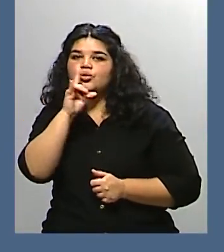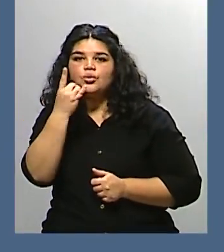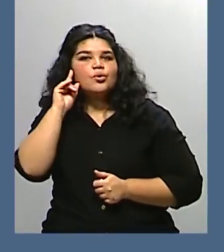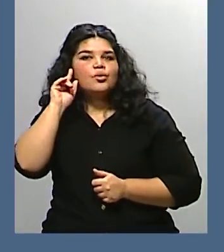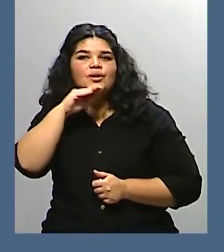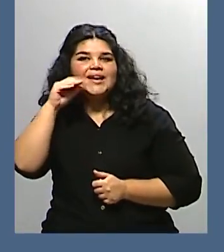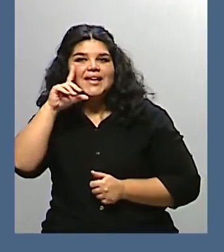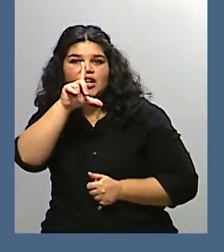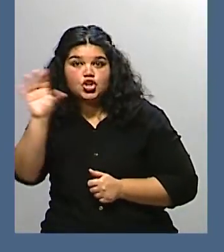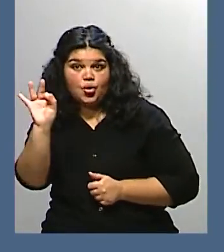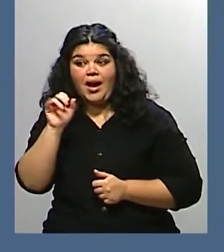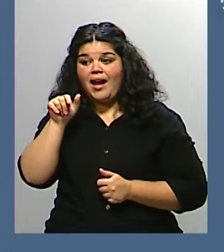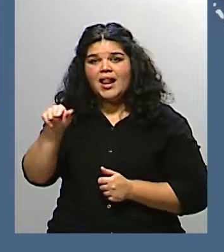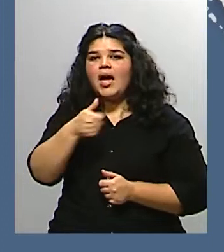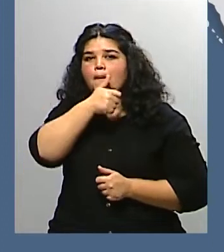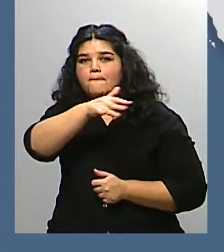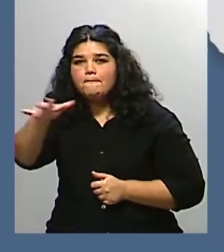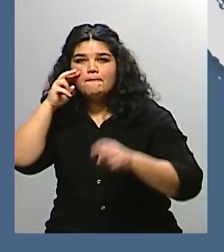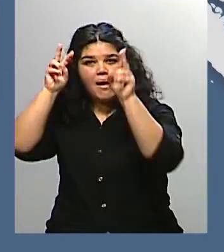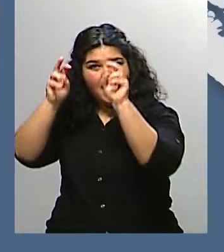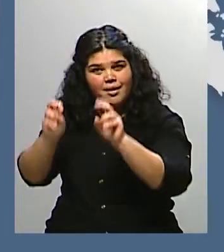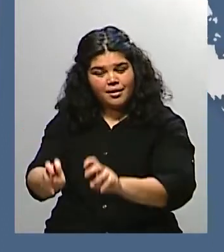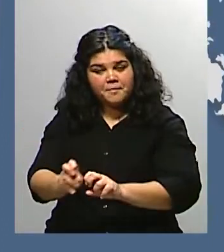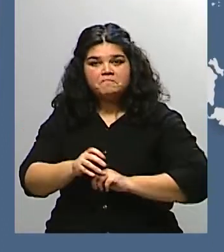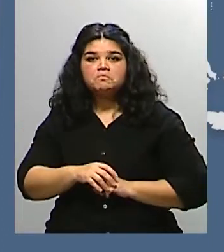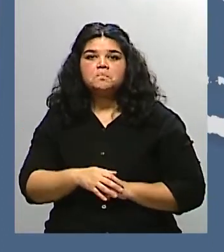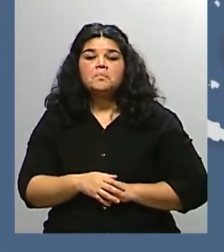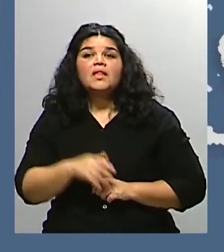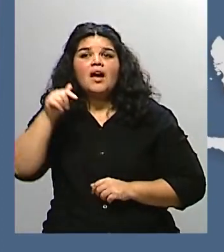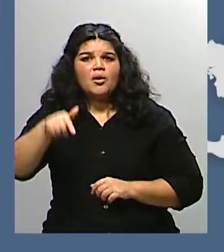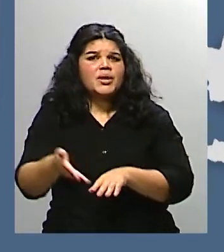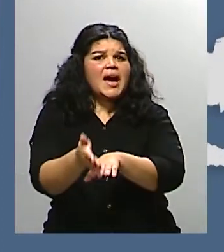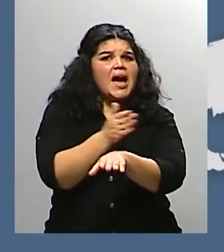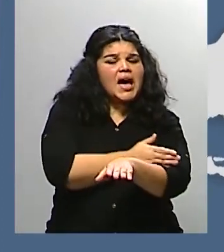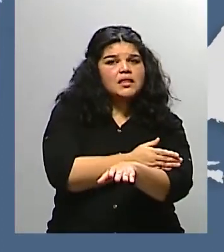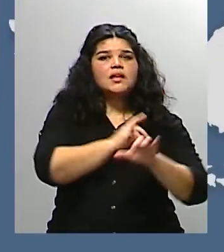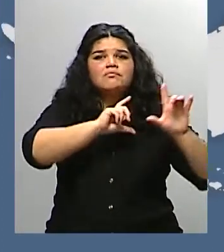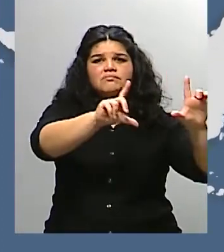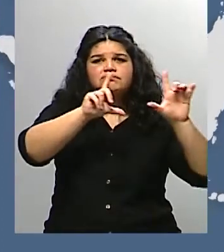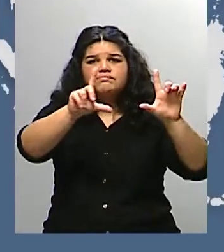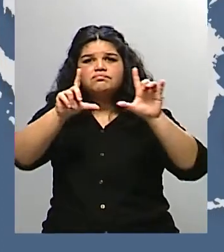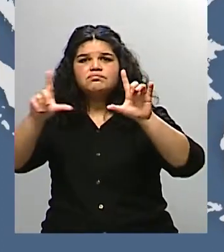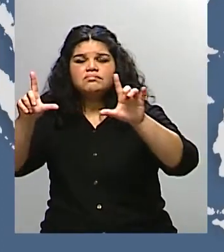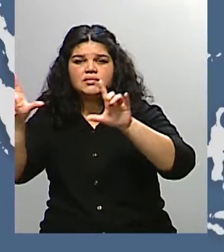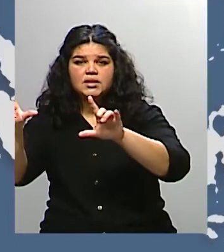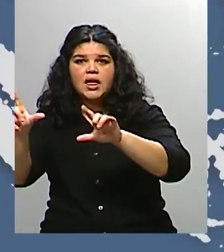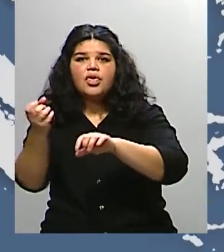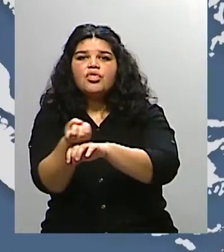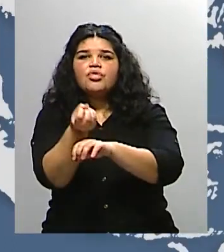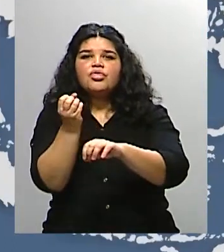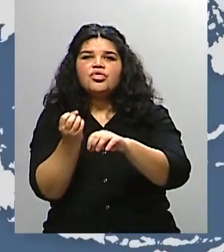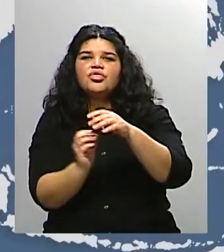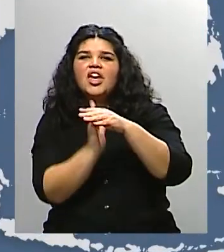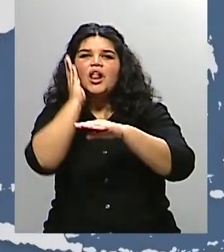las cosas que estuvimos hablando, mientras vos hablabas, Fernando, aparecían unas imágenes de delfines rosados y vos hablabas de las cuestiones